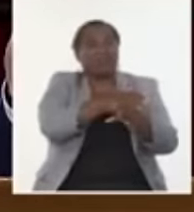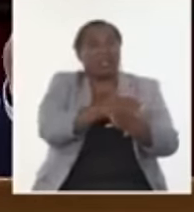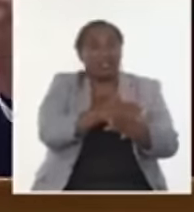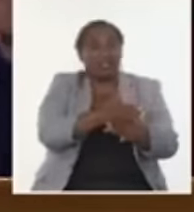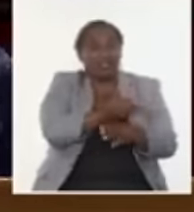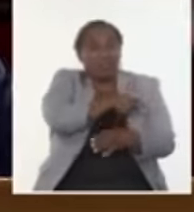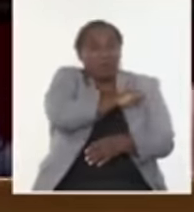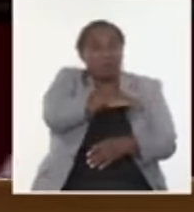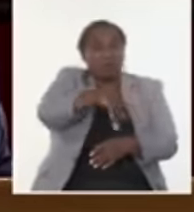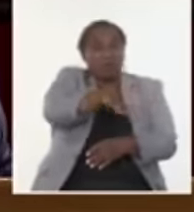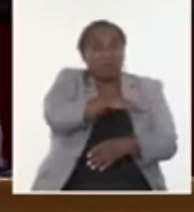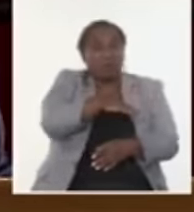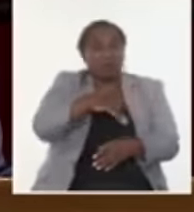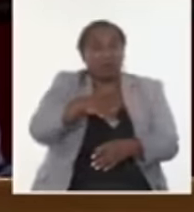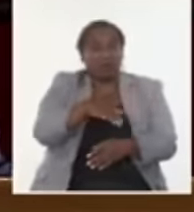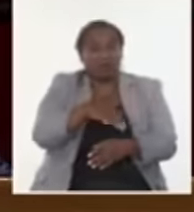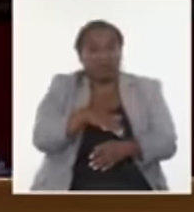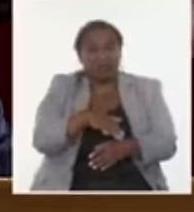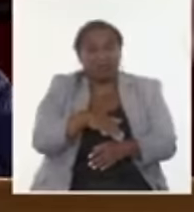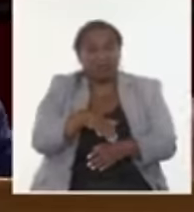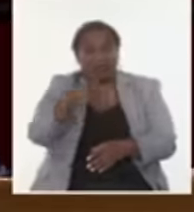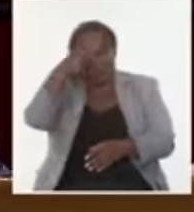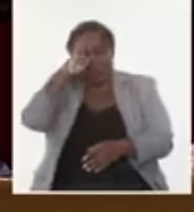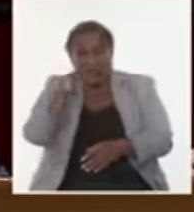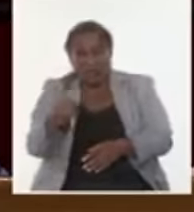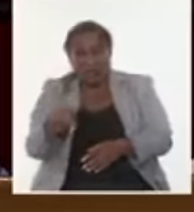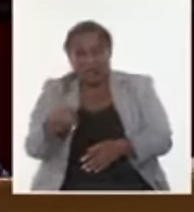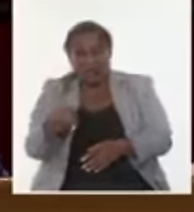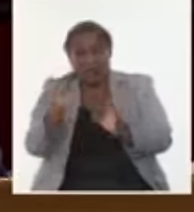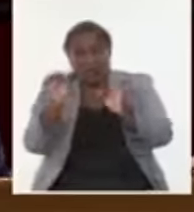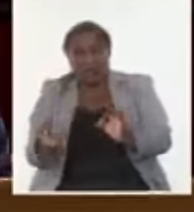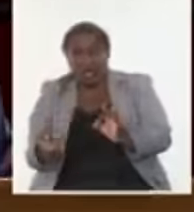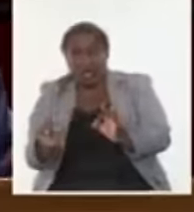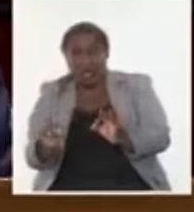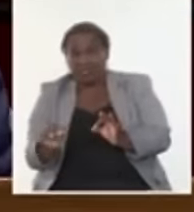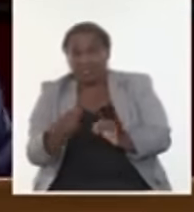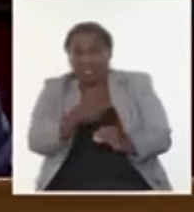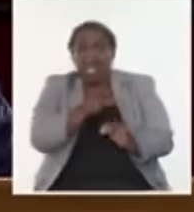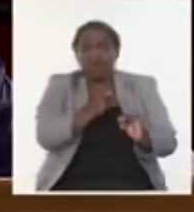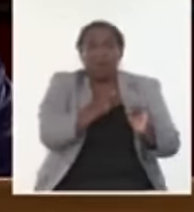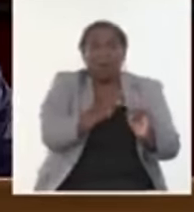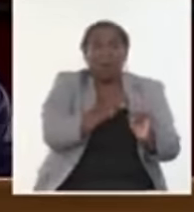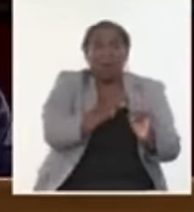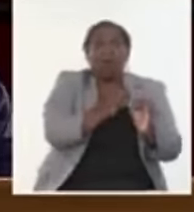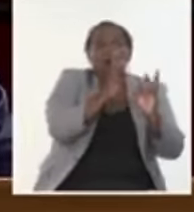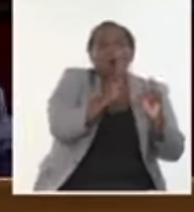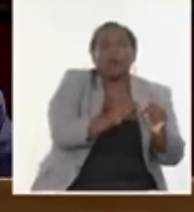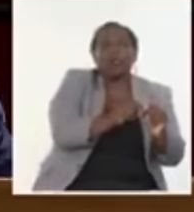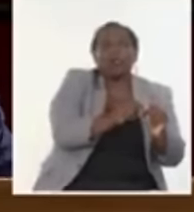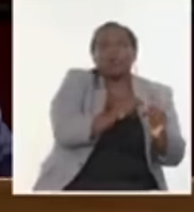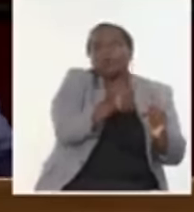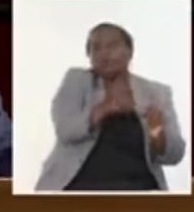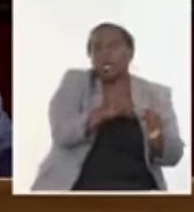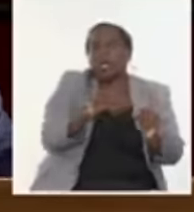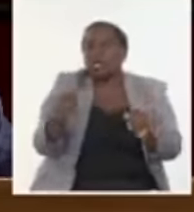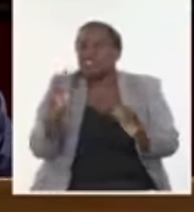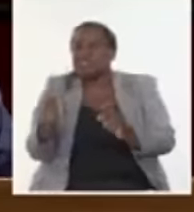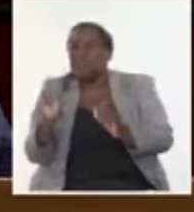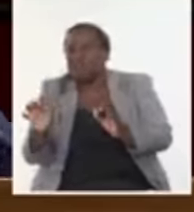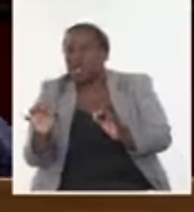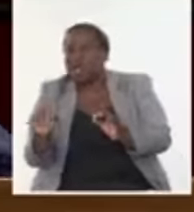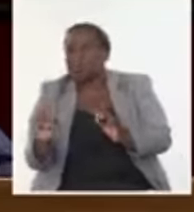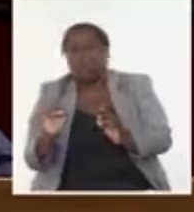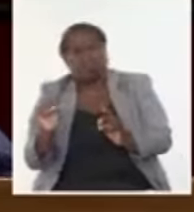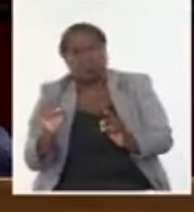población que decimos que hay en Cuba y la efectiva realidad, que somos los que podemos contar para producir, para desarrollar y